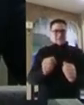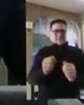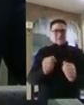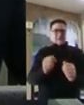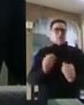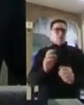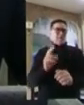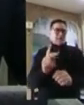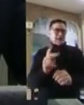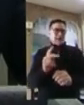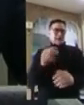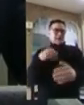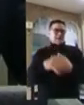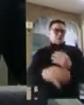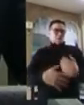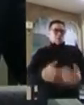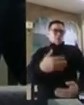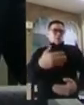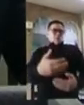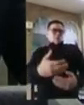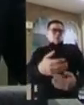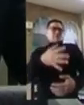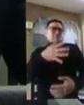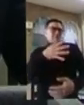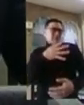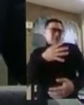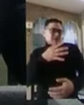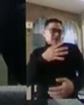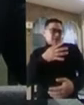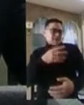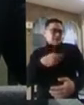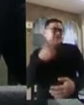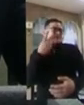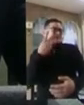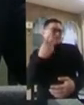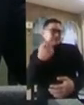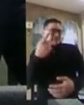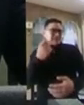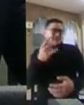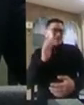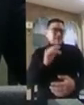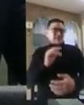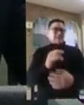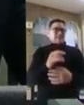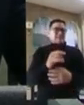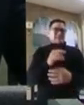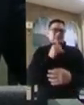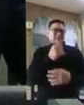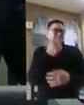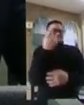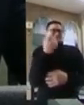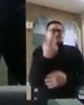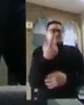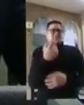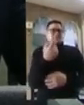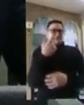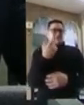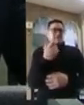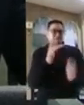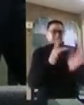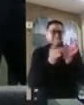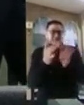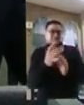la ignorancia, porque él no había entendido el lenguaje de Jesús. Lo que Jesús le estaba